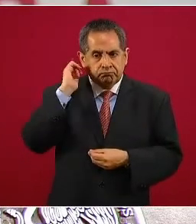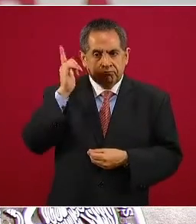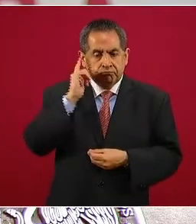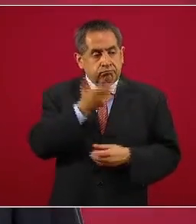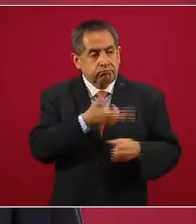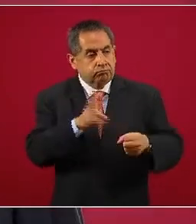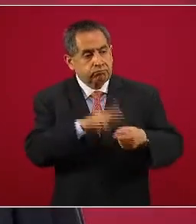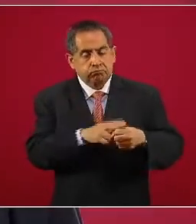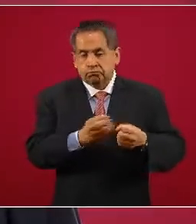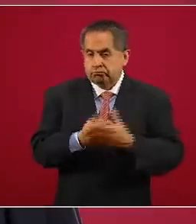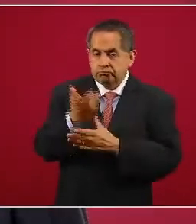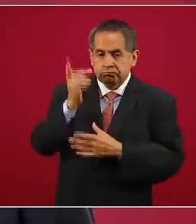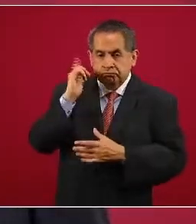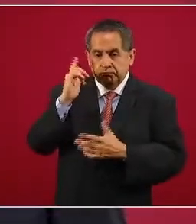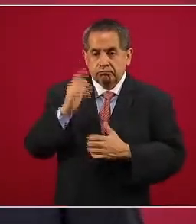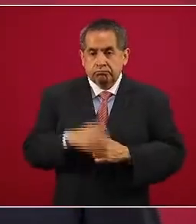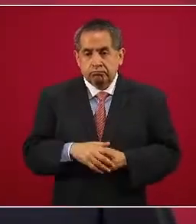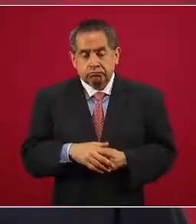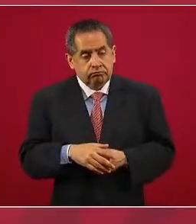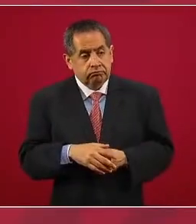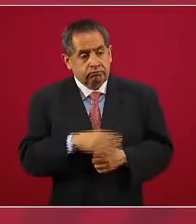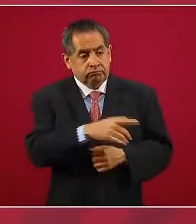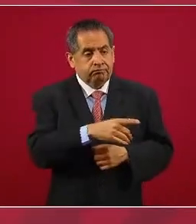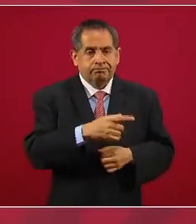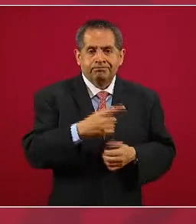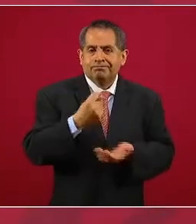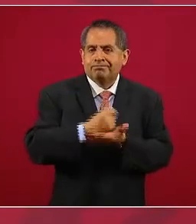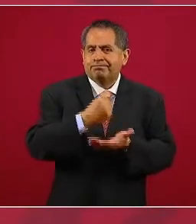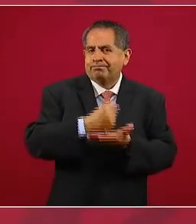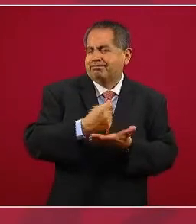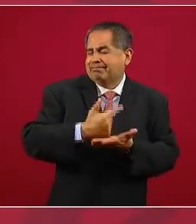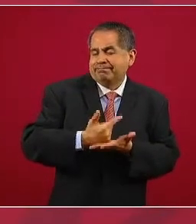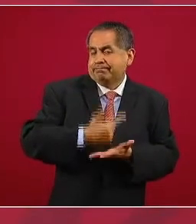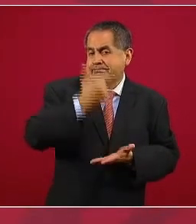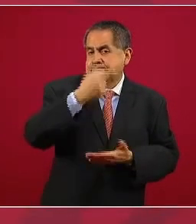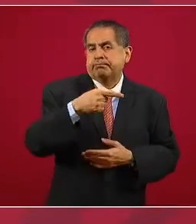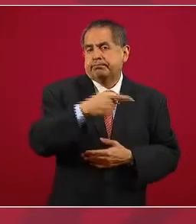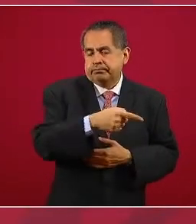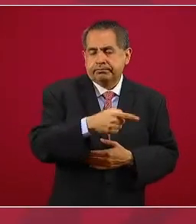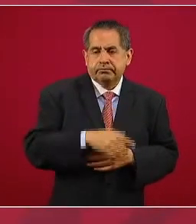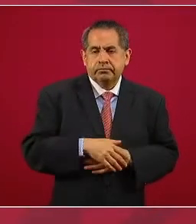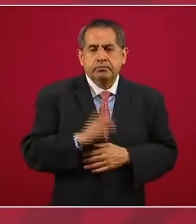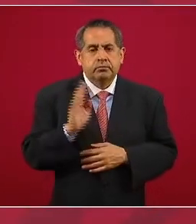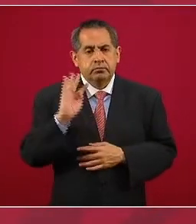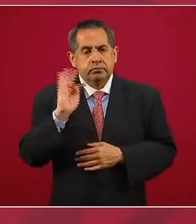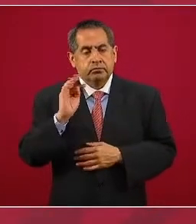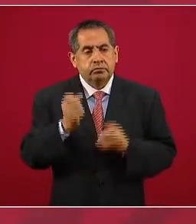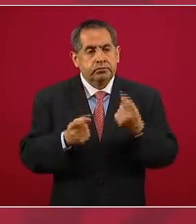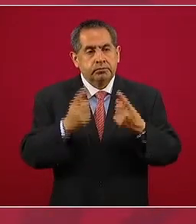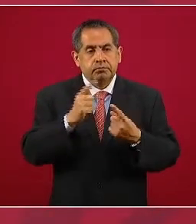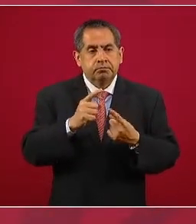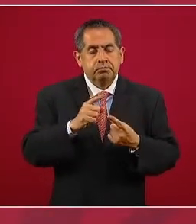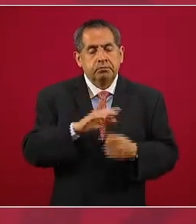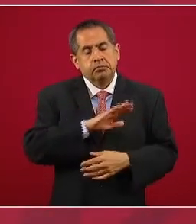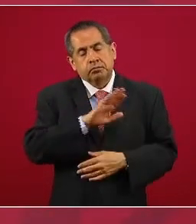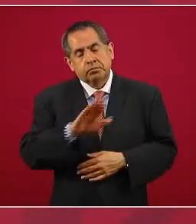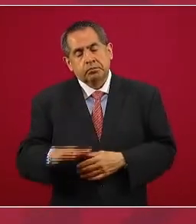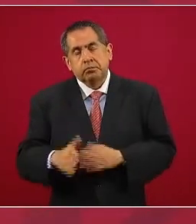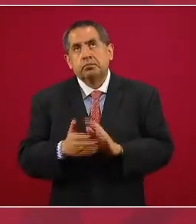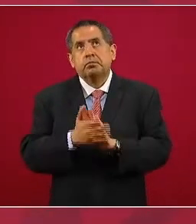salgan, sobre todo los que están en terapia intensiva y los que ya se nos adelantaron, pues